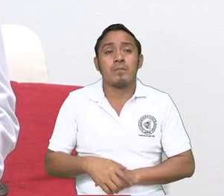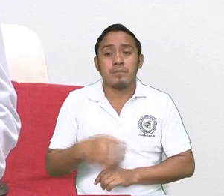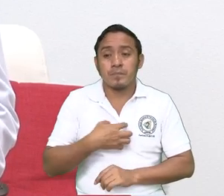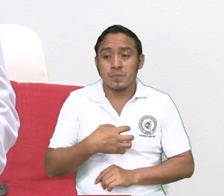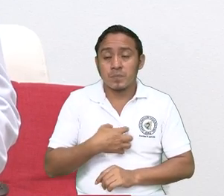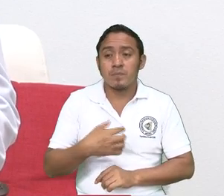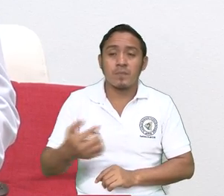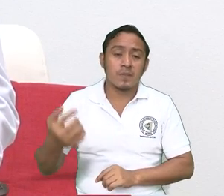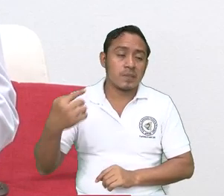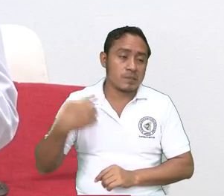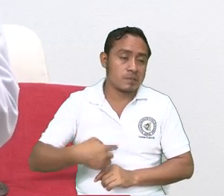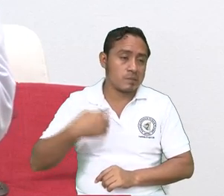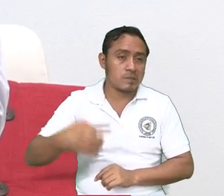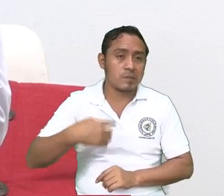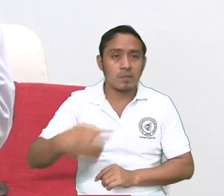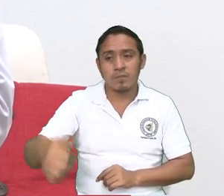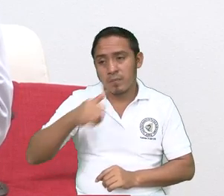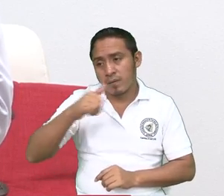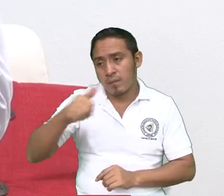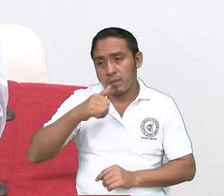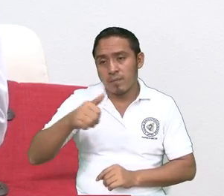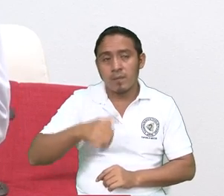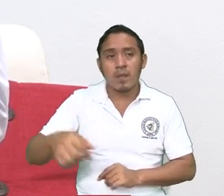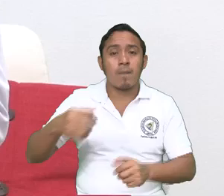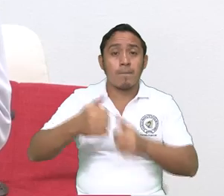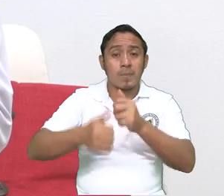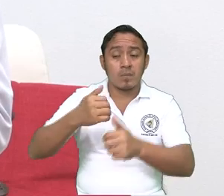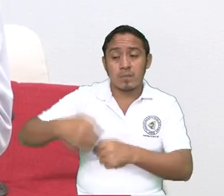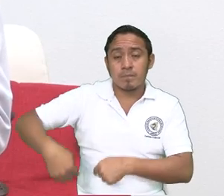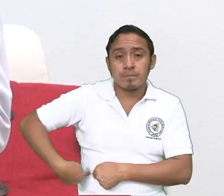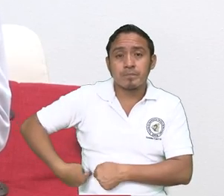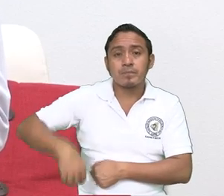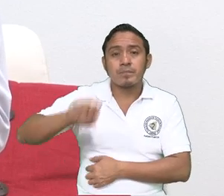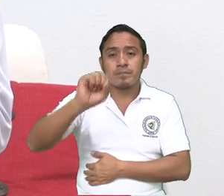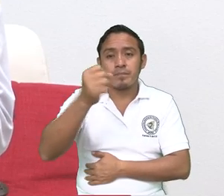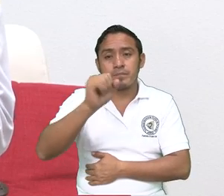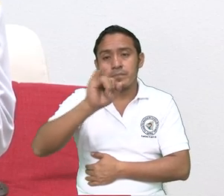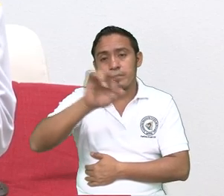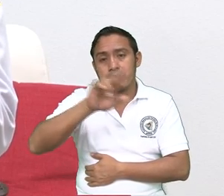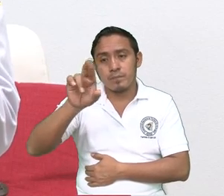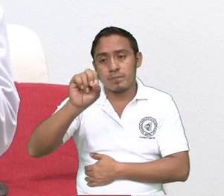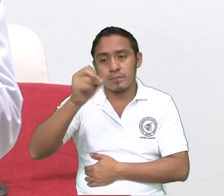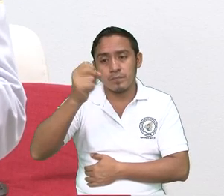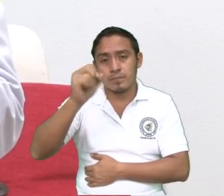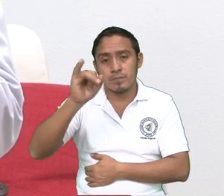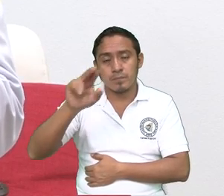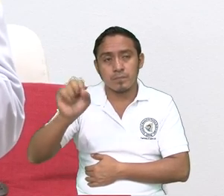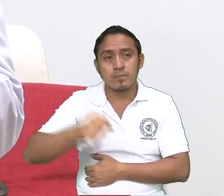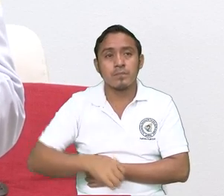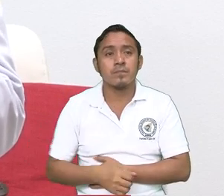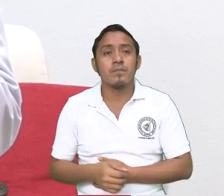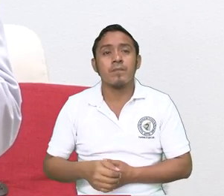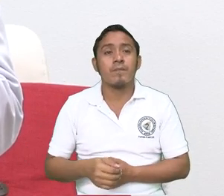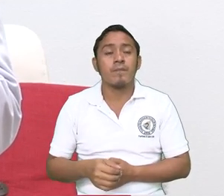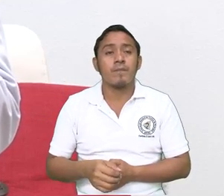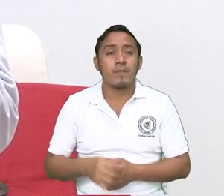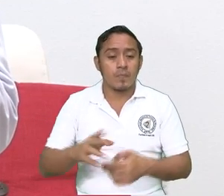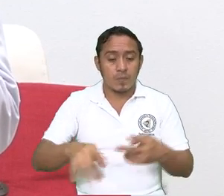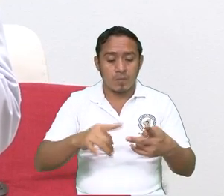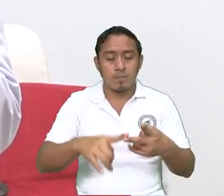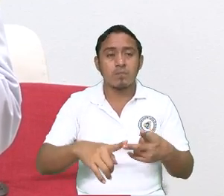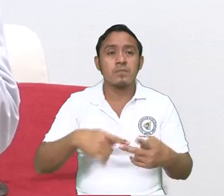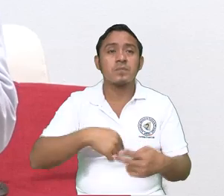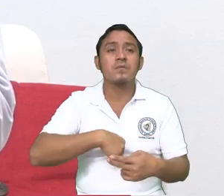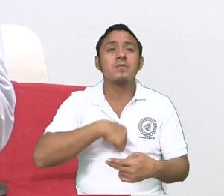tomadores desarrollaron cirrosis hepática verdad se desarrollaron varices en el